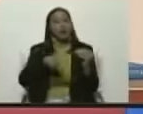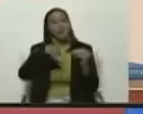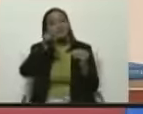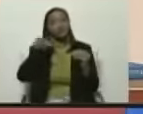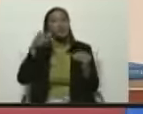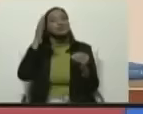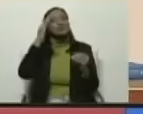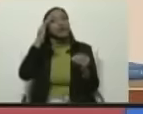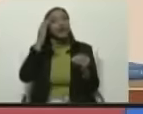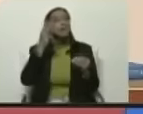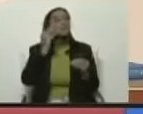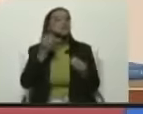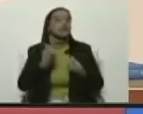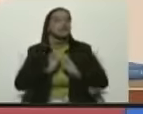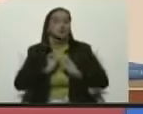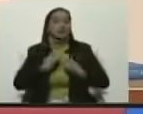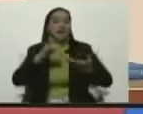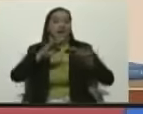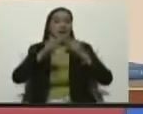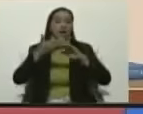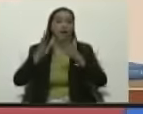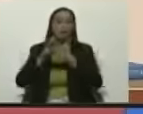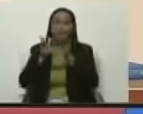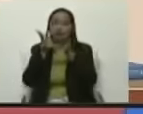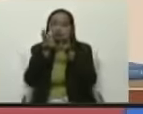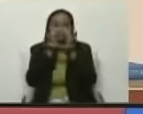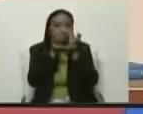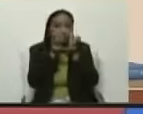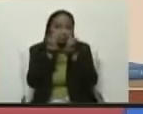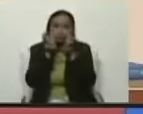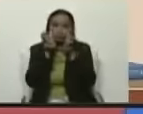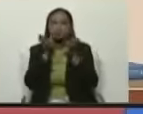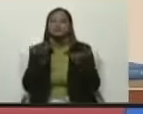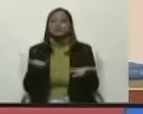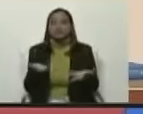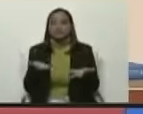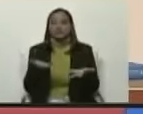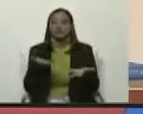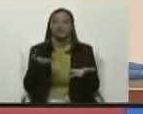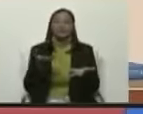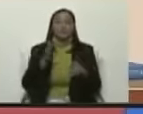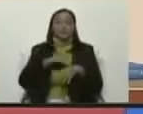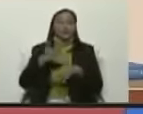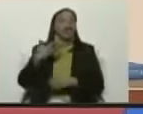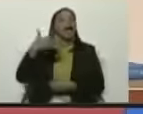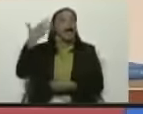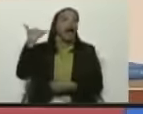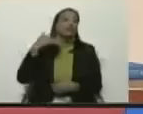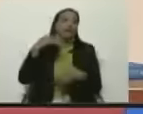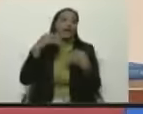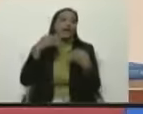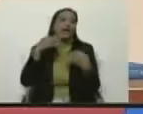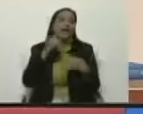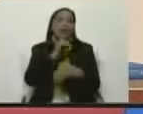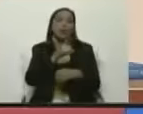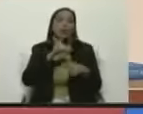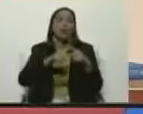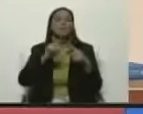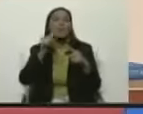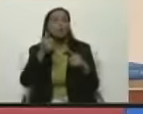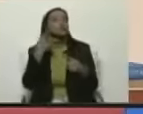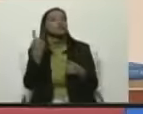No debe ser que solo te voy a tener 1x10 porque hay un evento electoral. Eso es lo que normalmente hacen los sectores